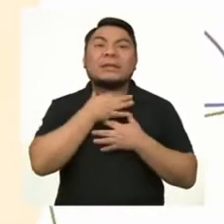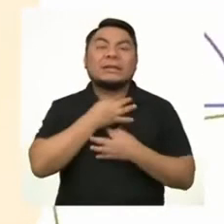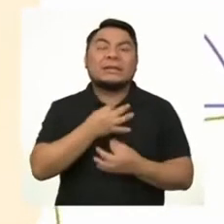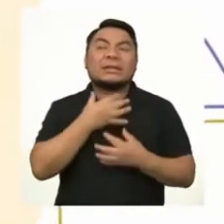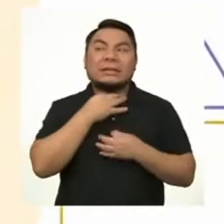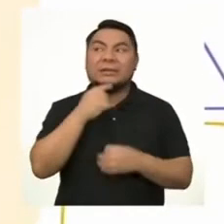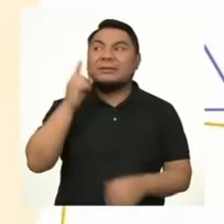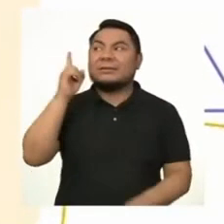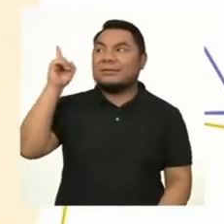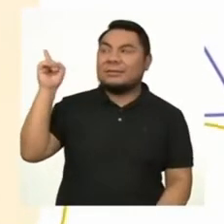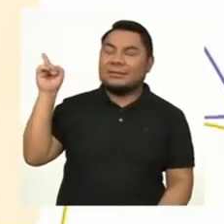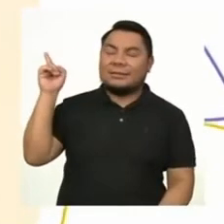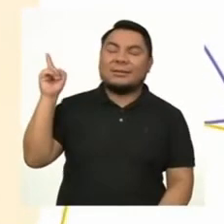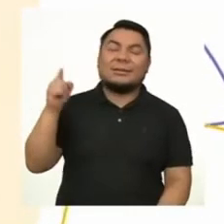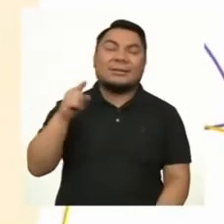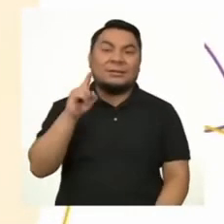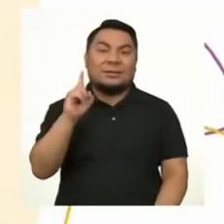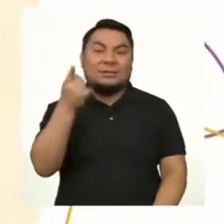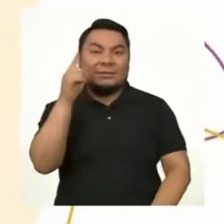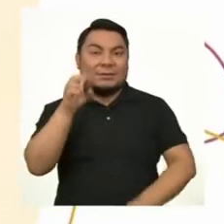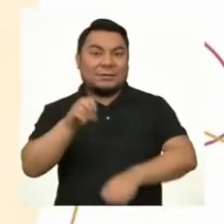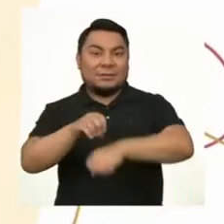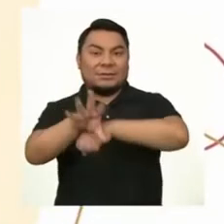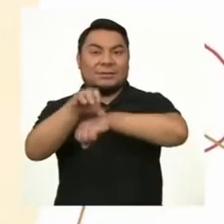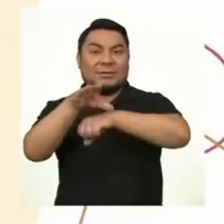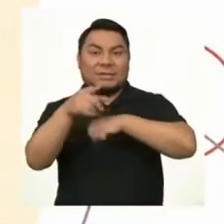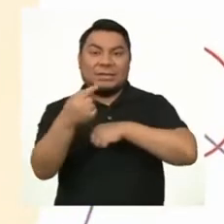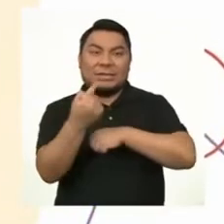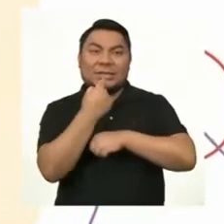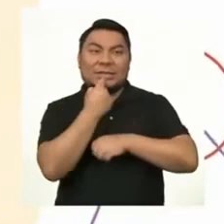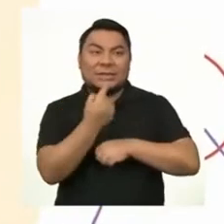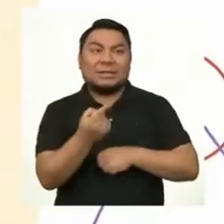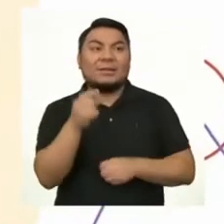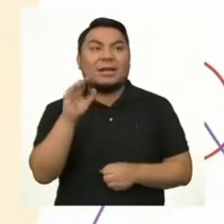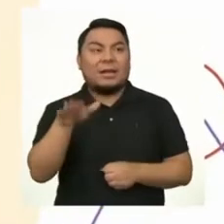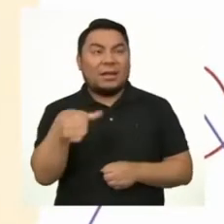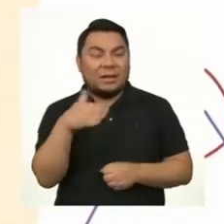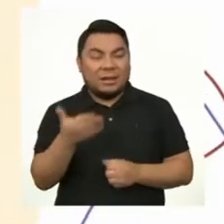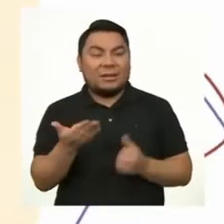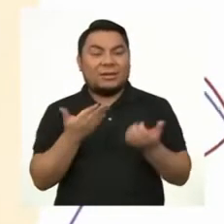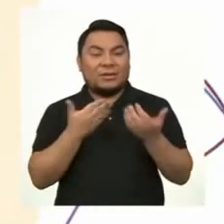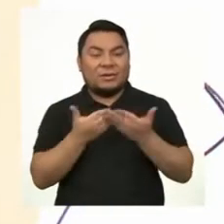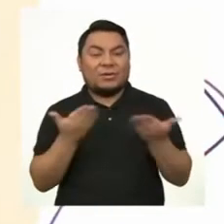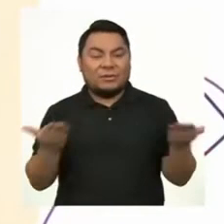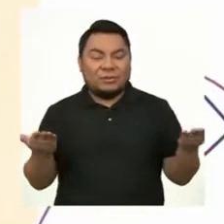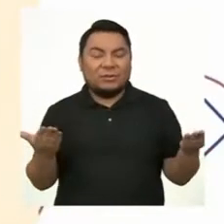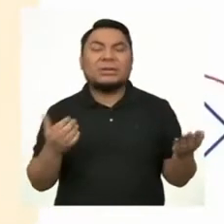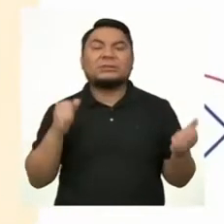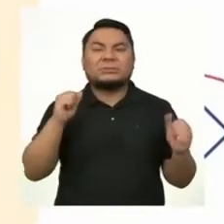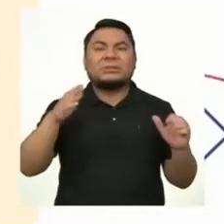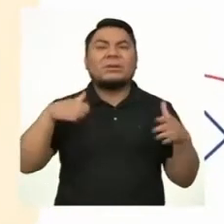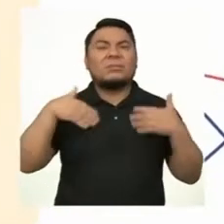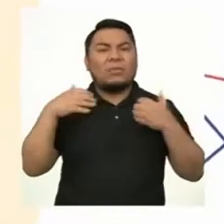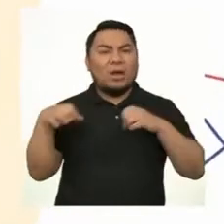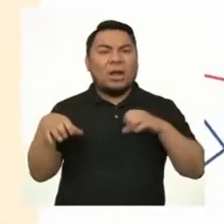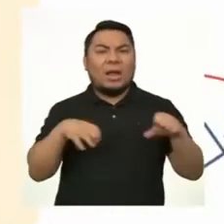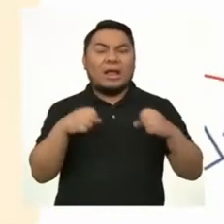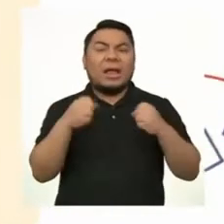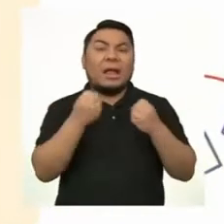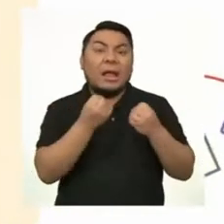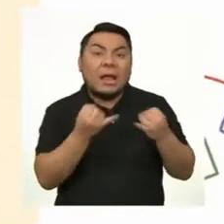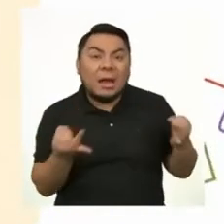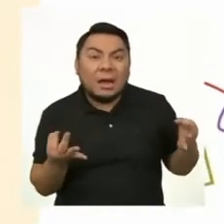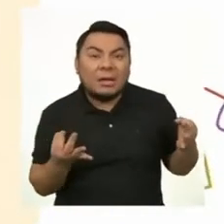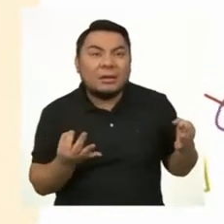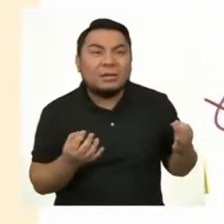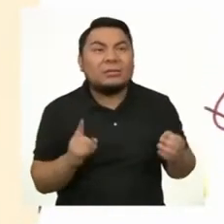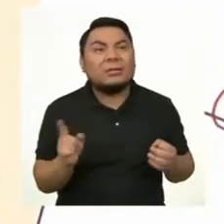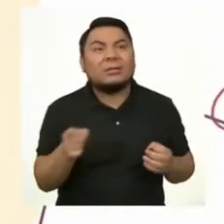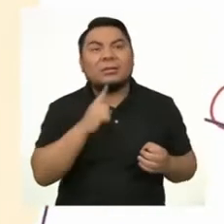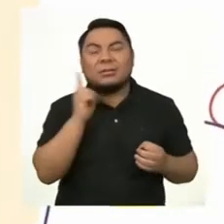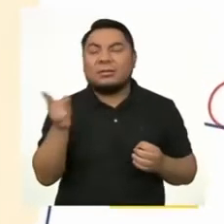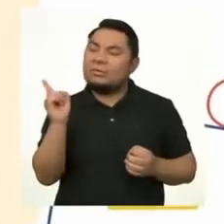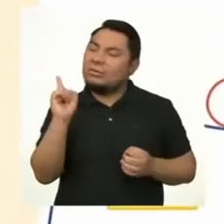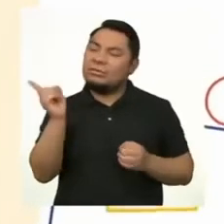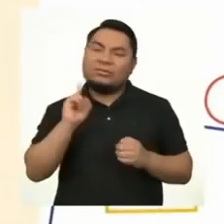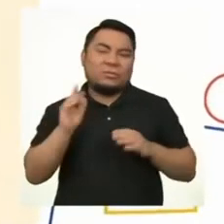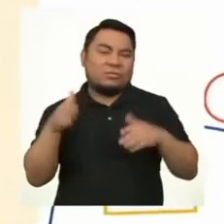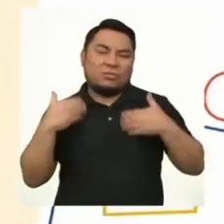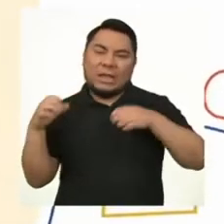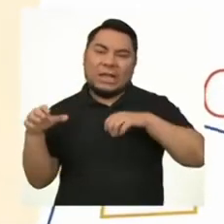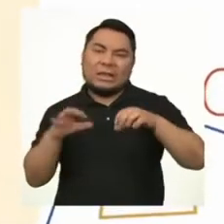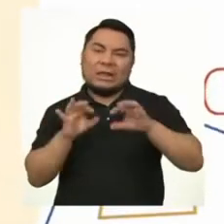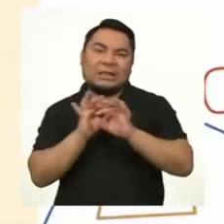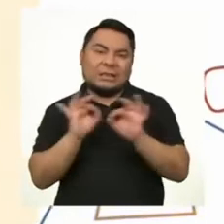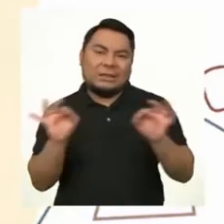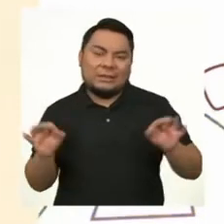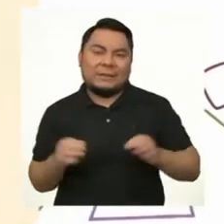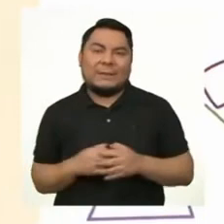Interesante. En la primera recomendación nos dicen que hay cosas sobre las que se puede hacer algo y otras sobre las cuales no se puede